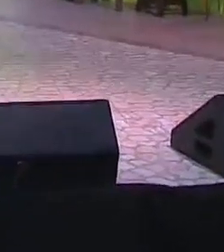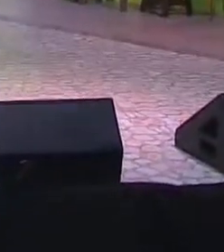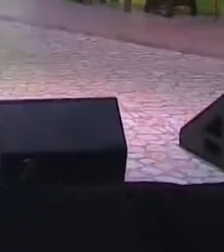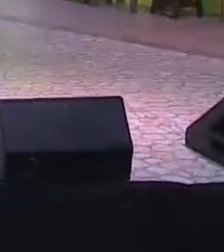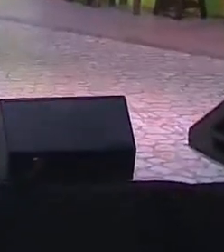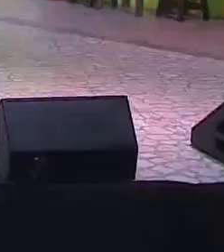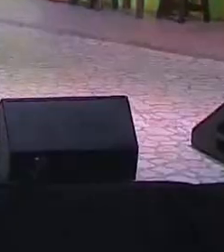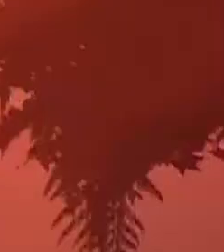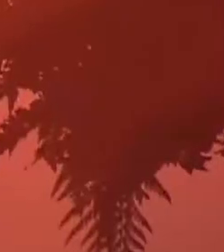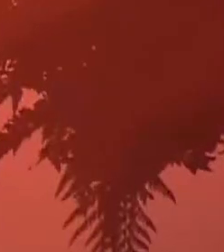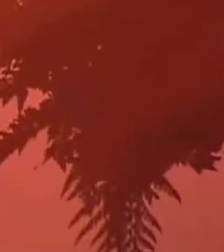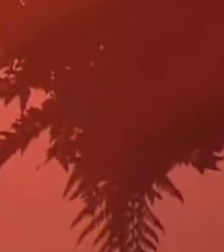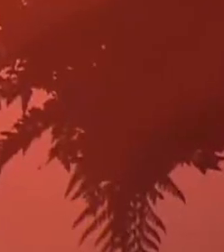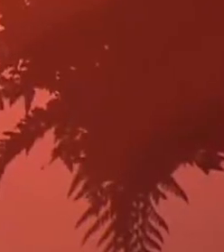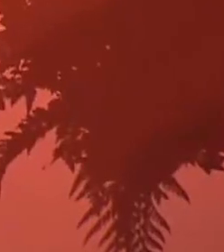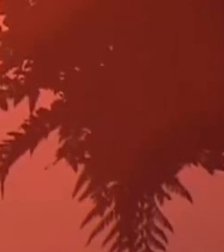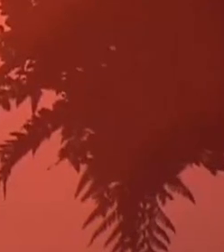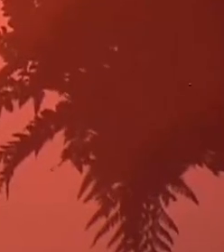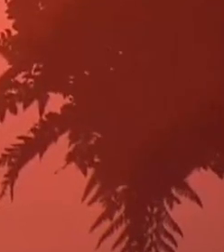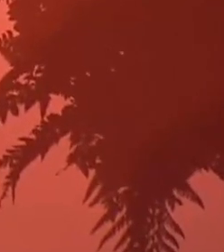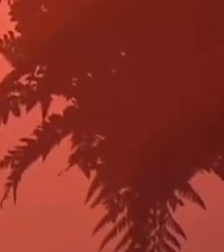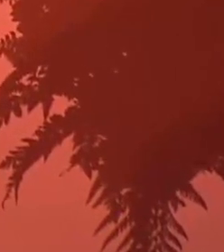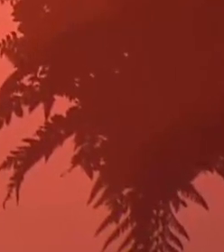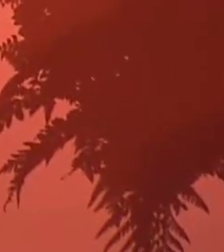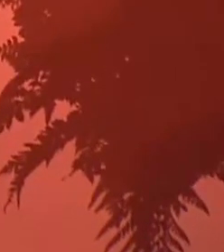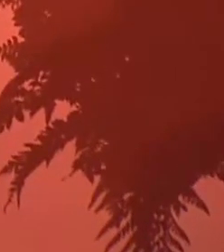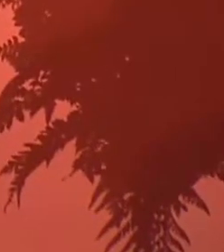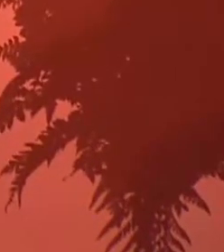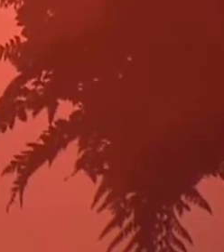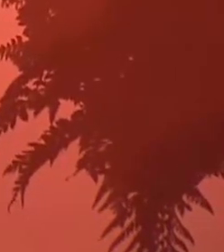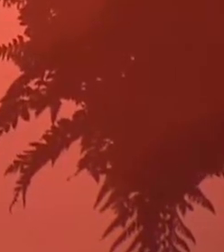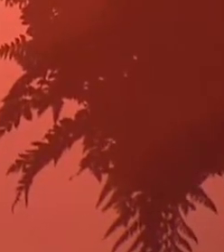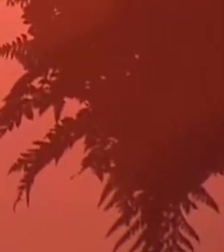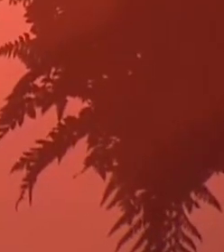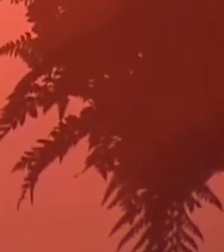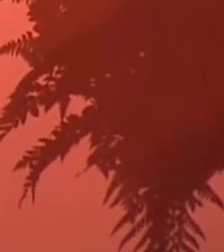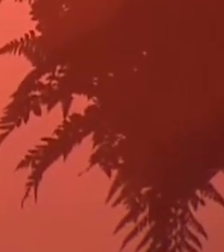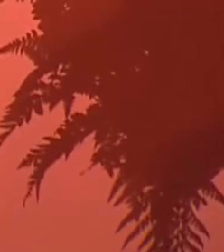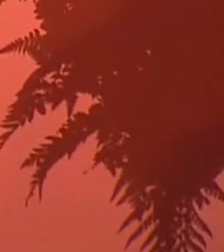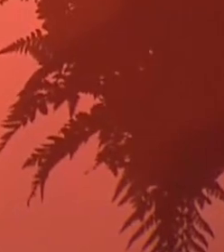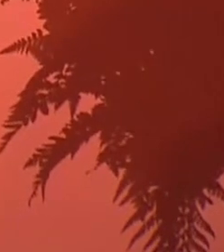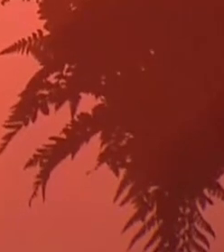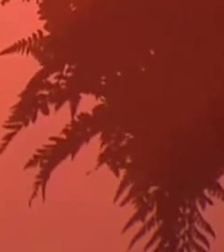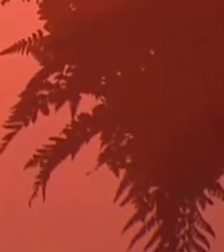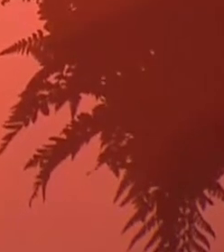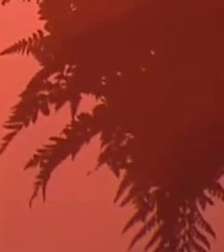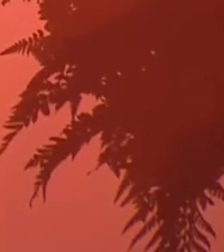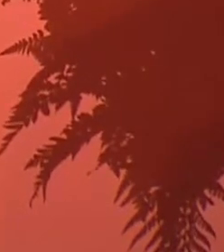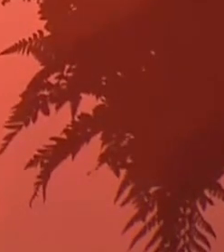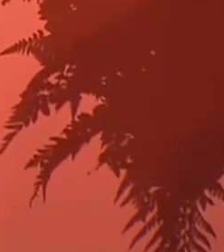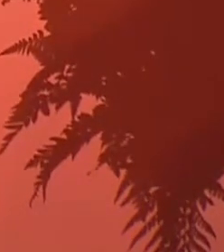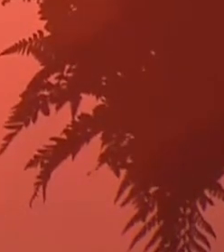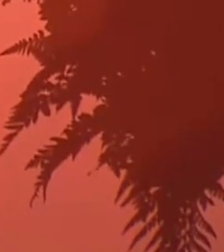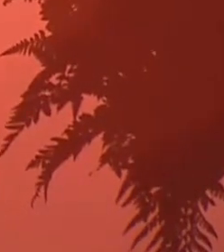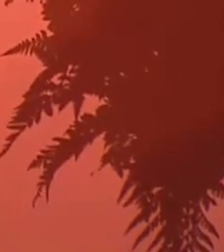hoy el premio Mariano Fernández como homenaje a Pedrito Fernández, el primer trovador o el trovador que se ganó el primer concurso